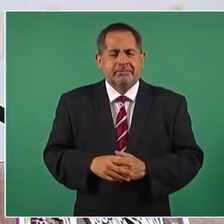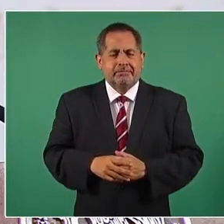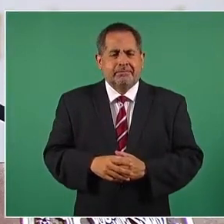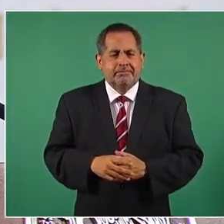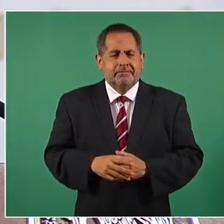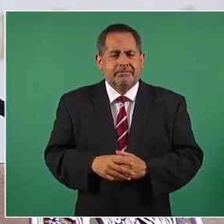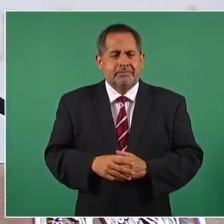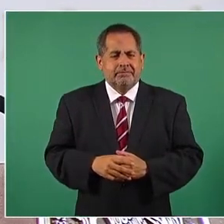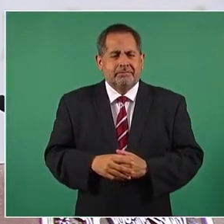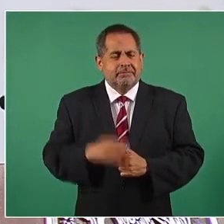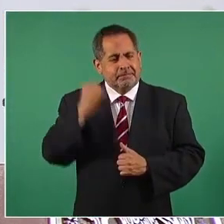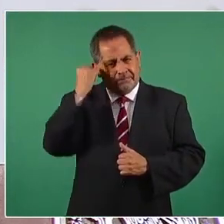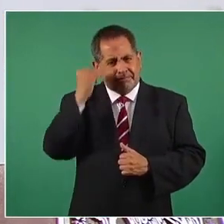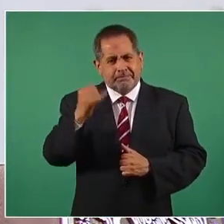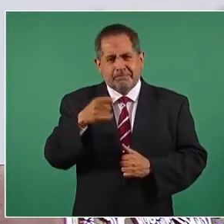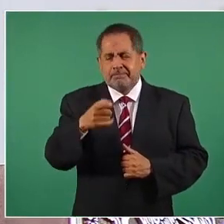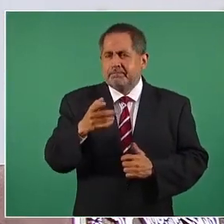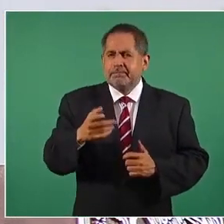¿cuántas